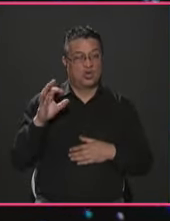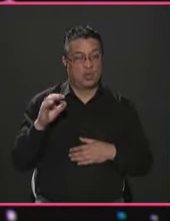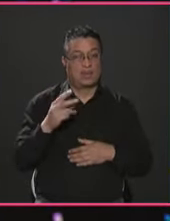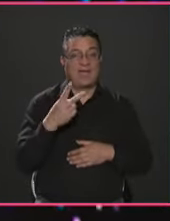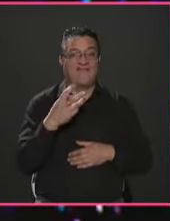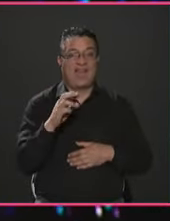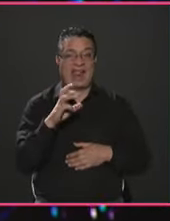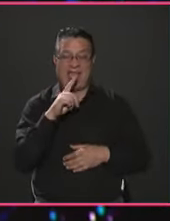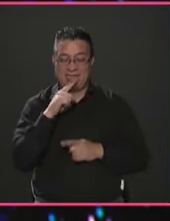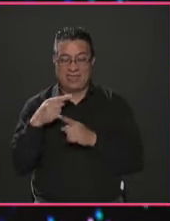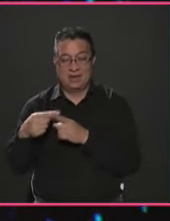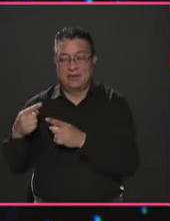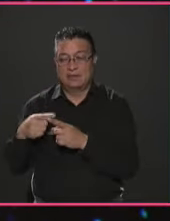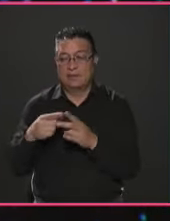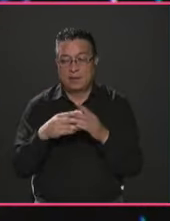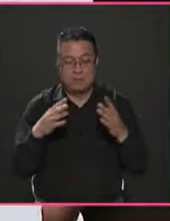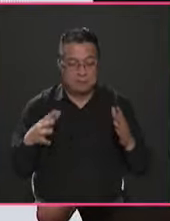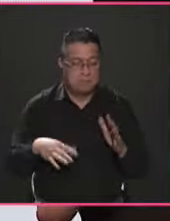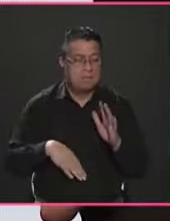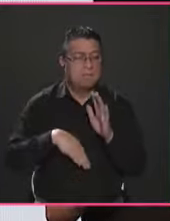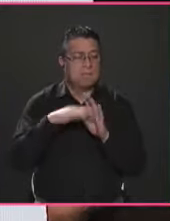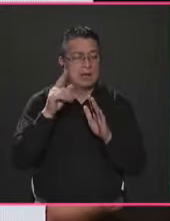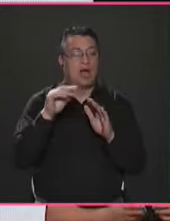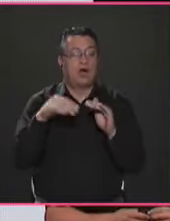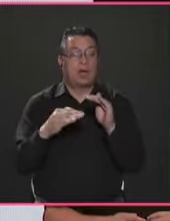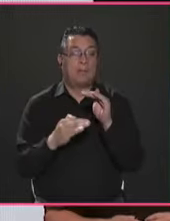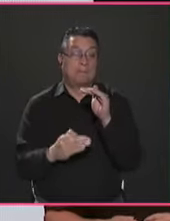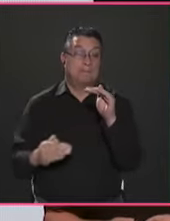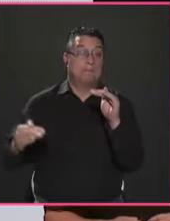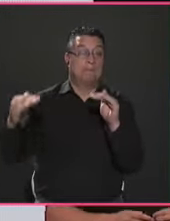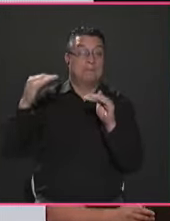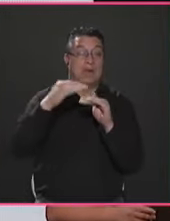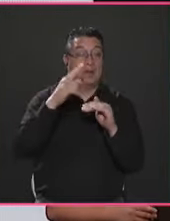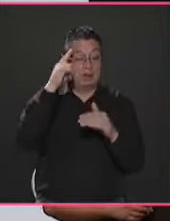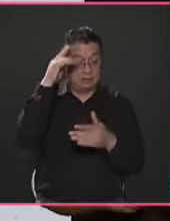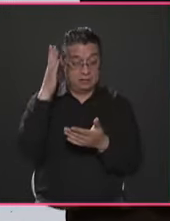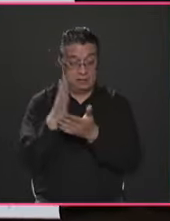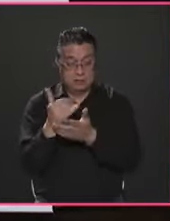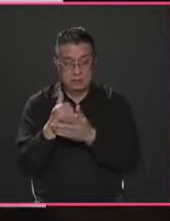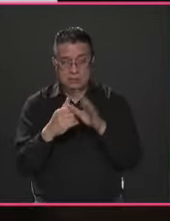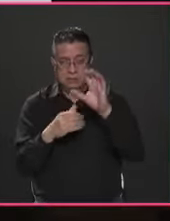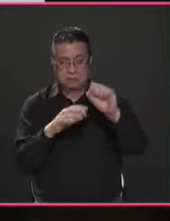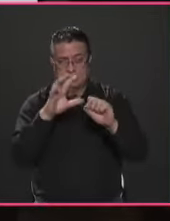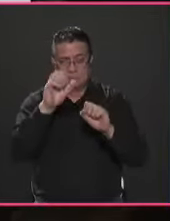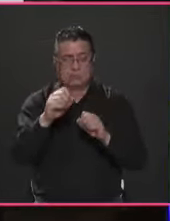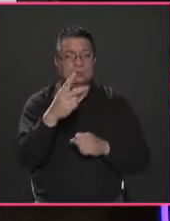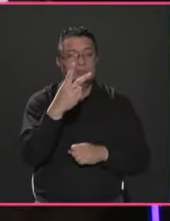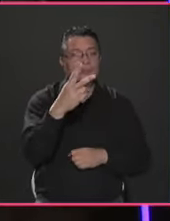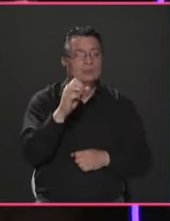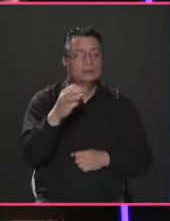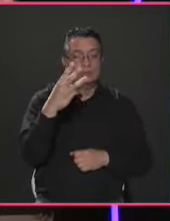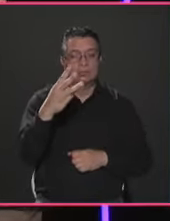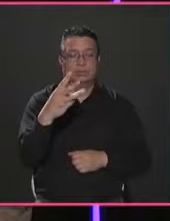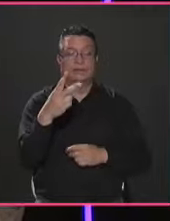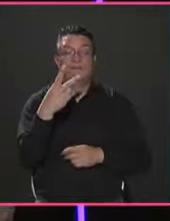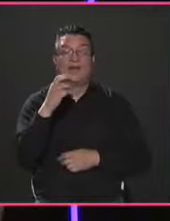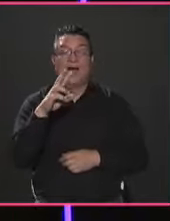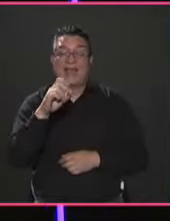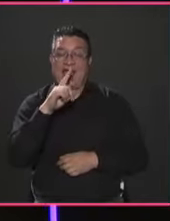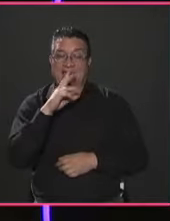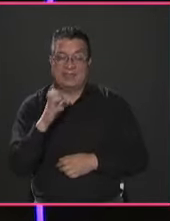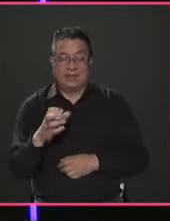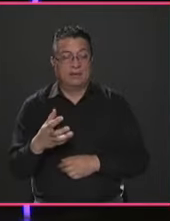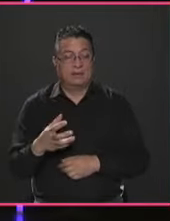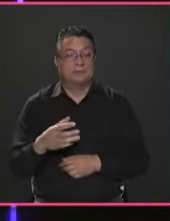variantes de este estilo potencialmente Luego si aumentamos Los criterios detectamos entre dos o tres variantes patogénicas